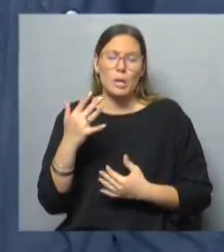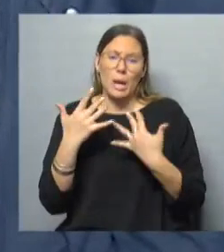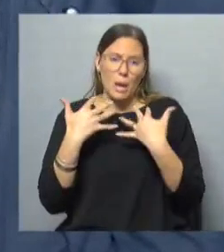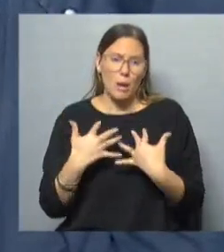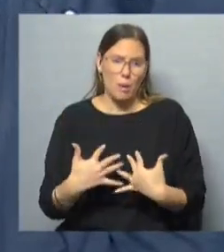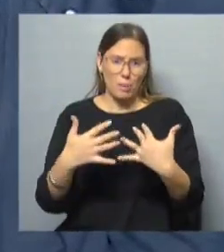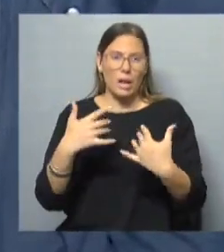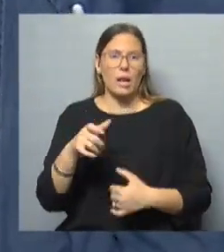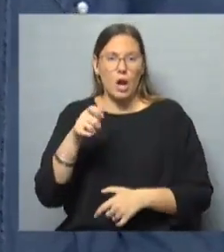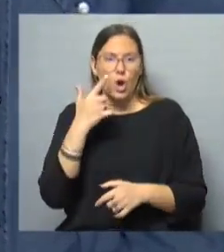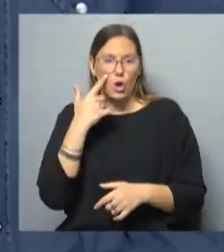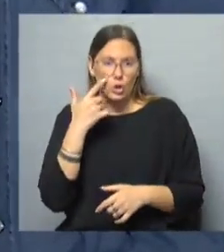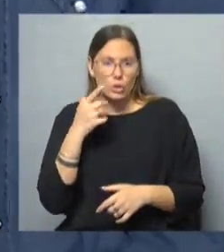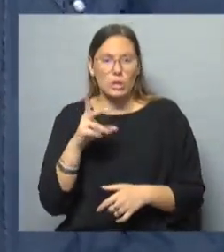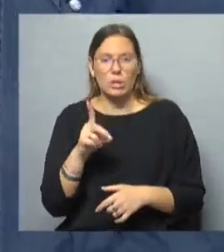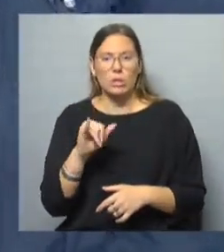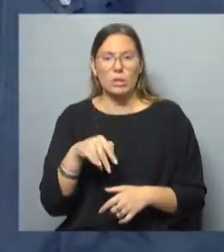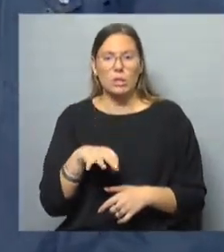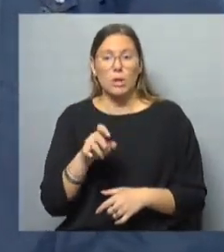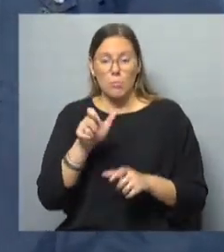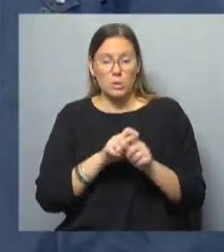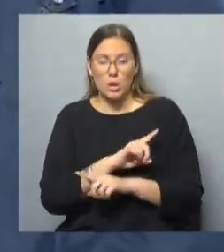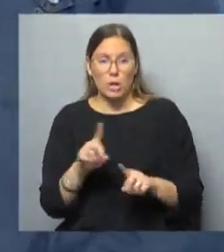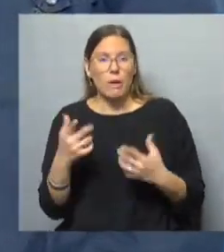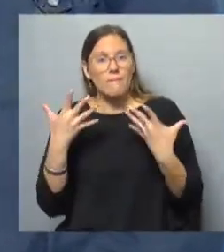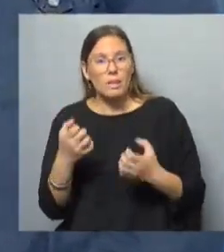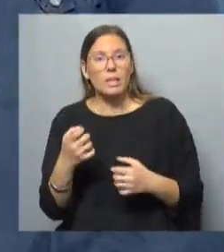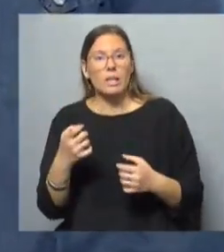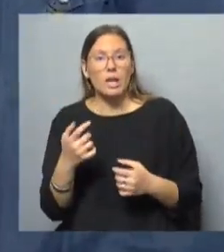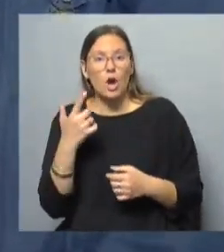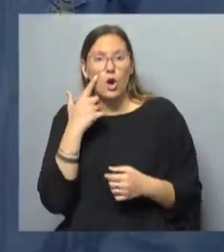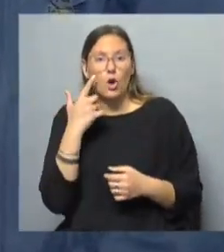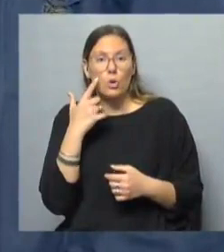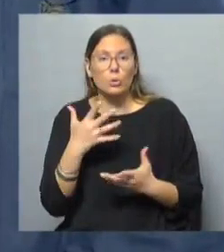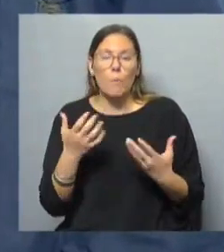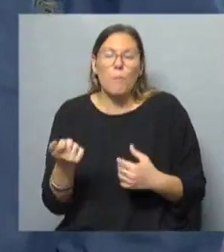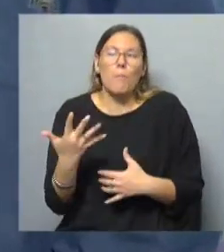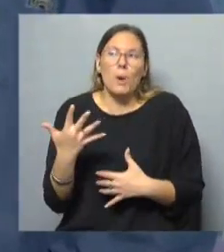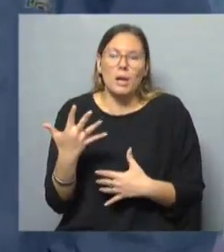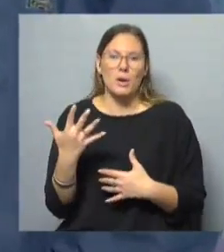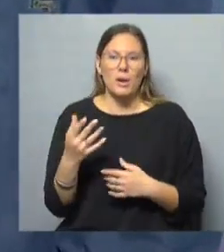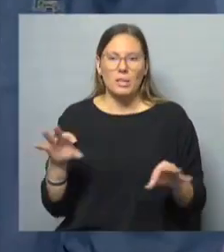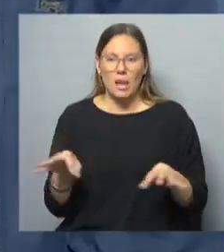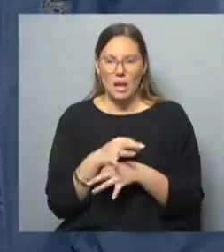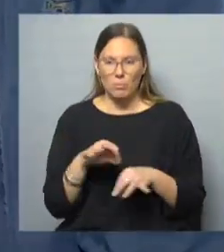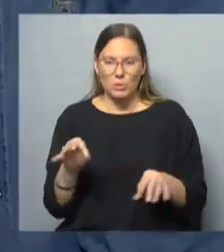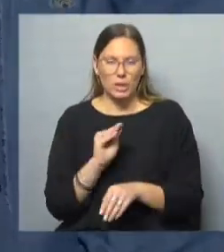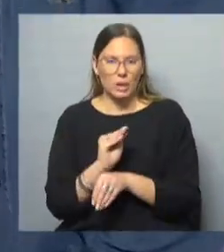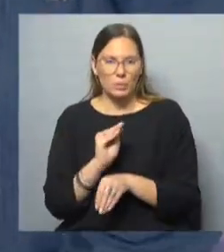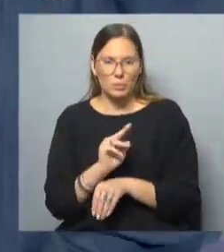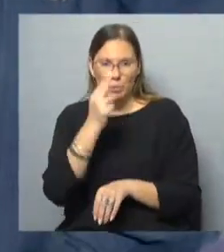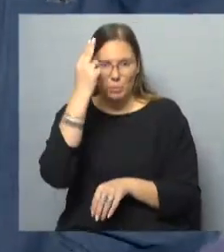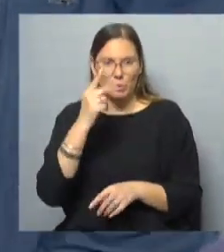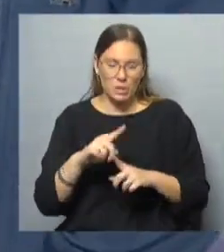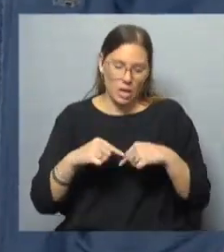para los que conocen y conocieron a Dino, y para los que no y tienen ganas de hacerse de un gran valor de la música y de la cultura uruguaya, y